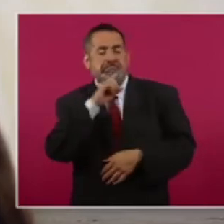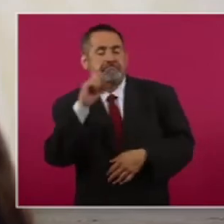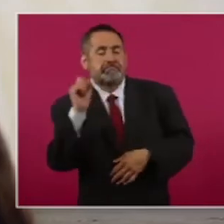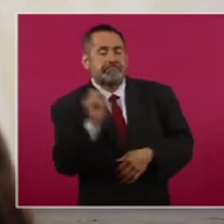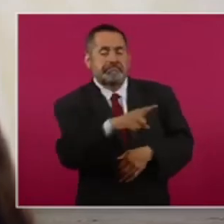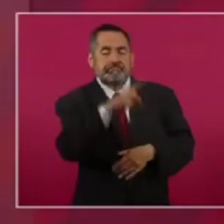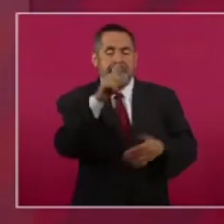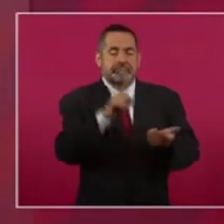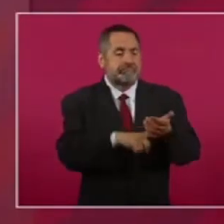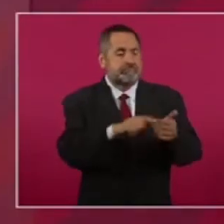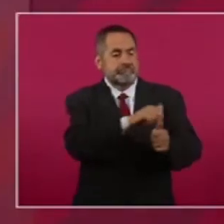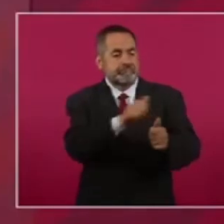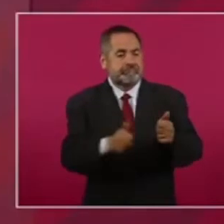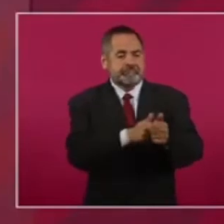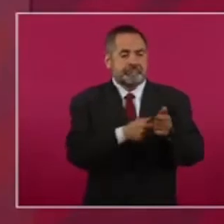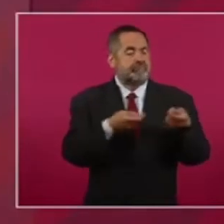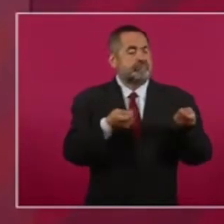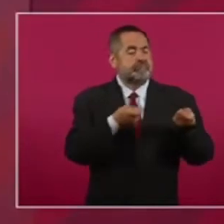trabaja